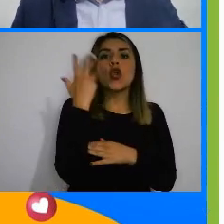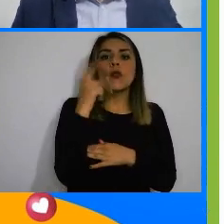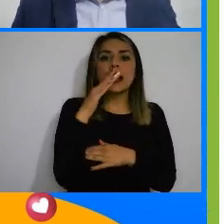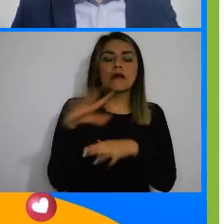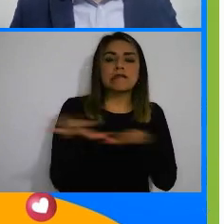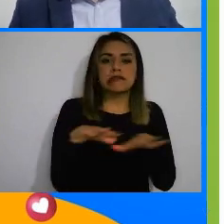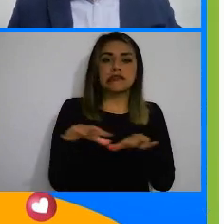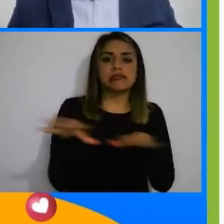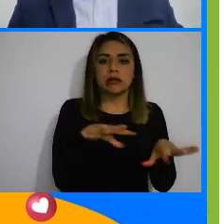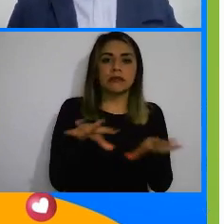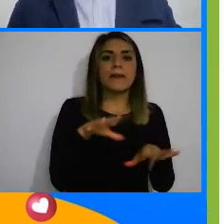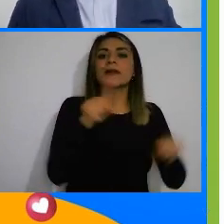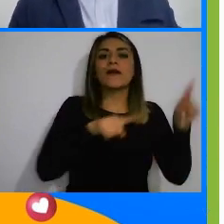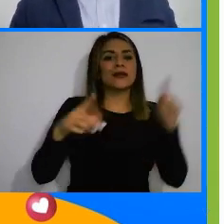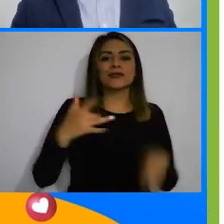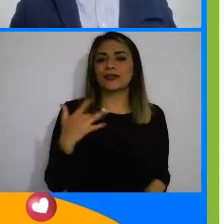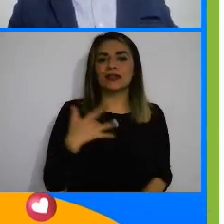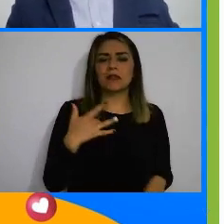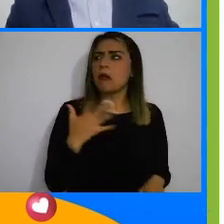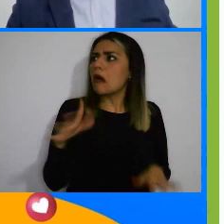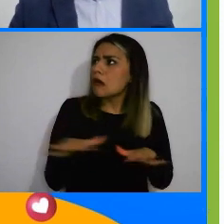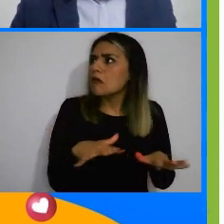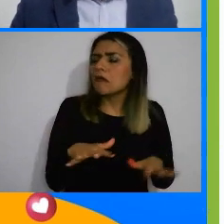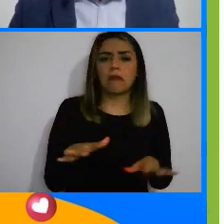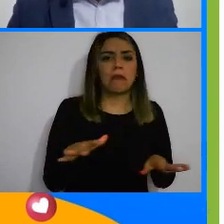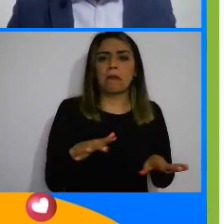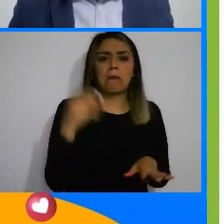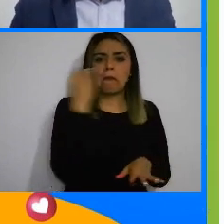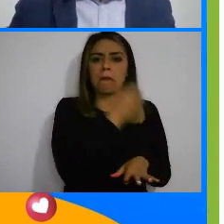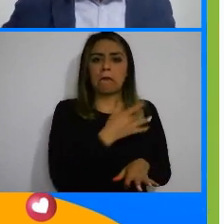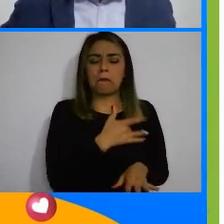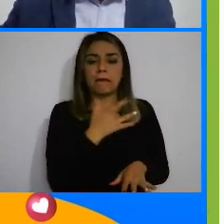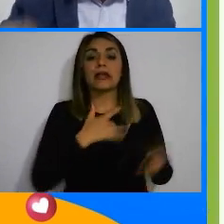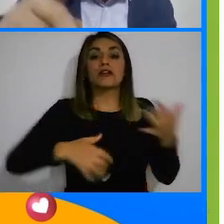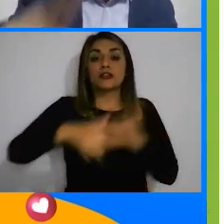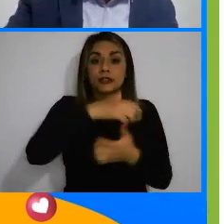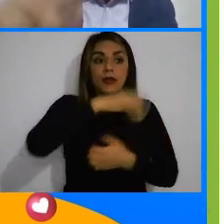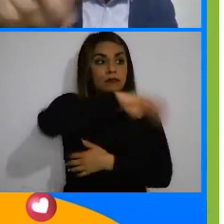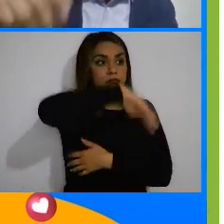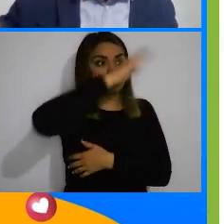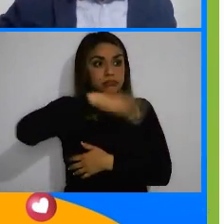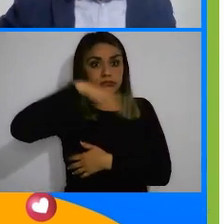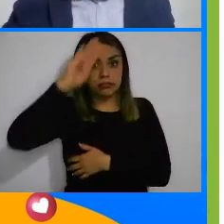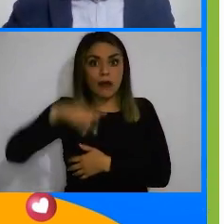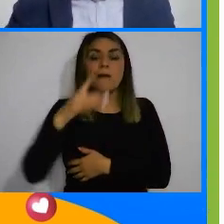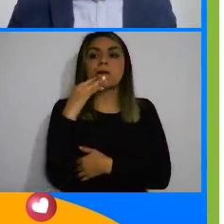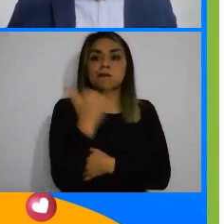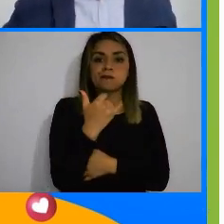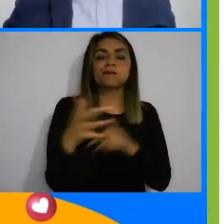es que no sentimos. Entonces, de acuerdo a eso, los ecosistemas de montaña se van a encontrar aquí, mire,